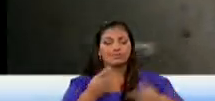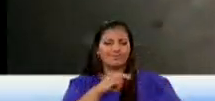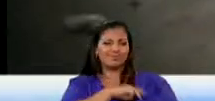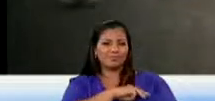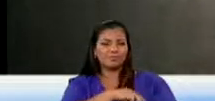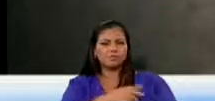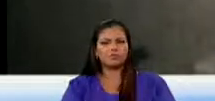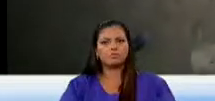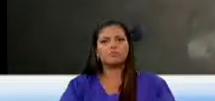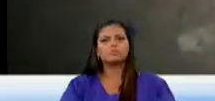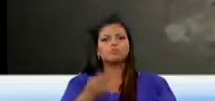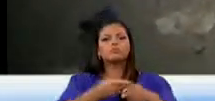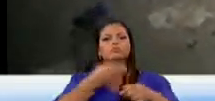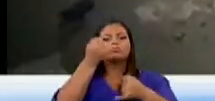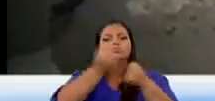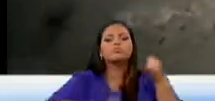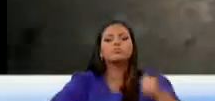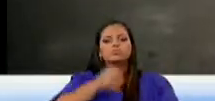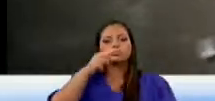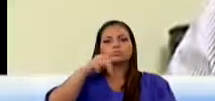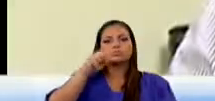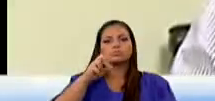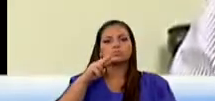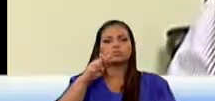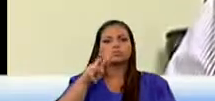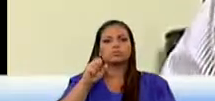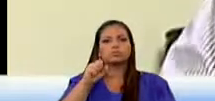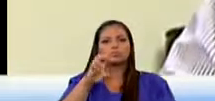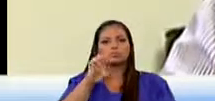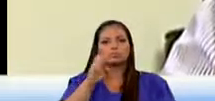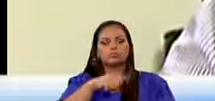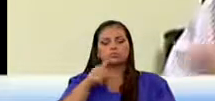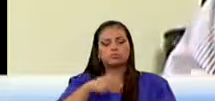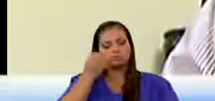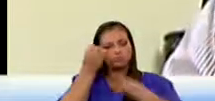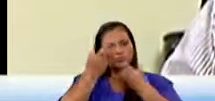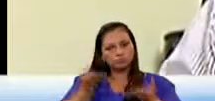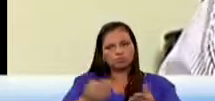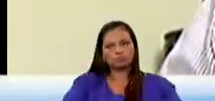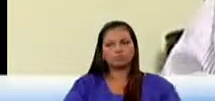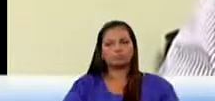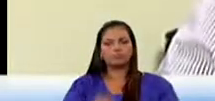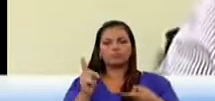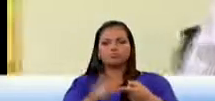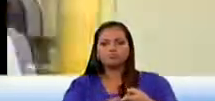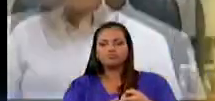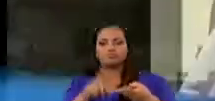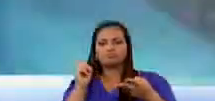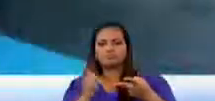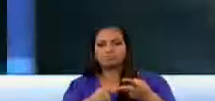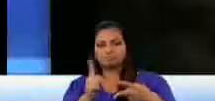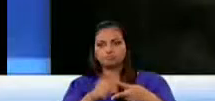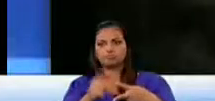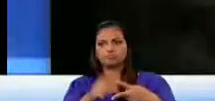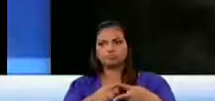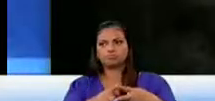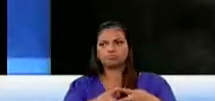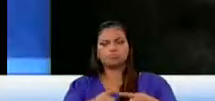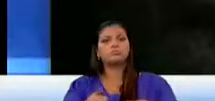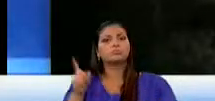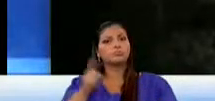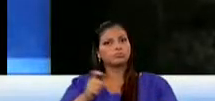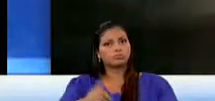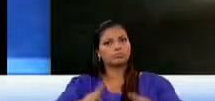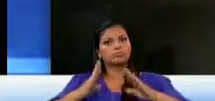Narváez, aseguró que tomará cartas en el asunto. Nosotros lo combinamos a 2 opciones. Primero, a habitarla la